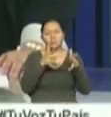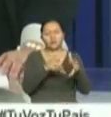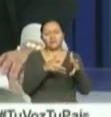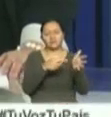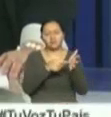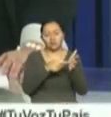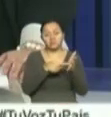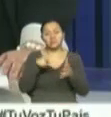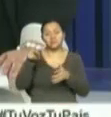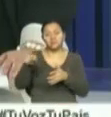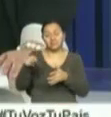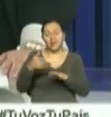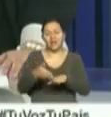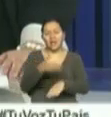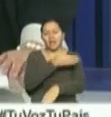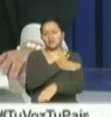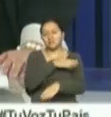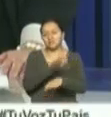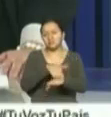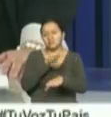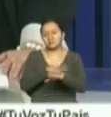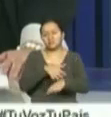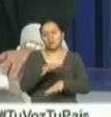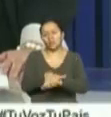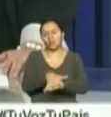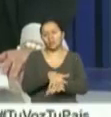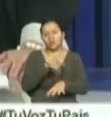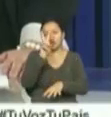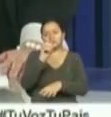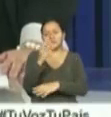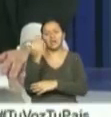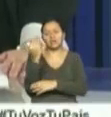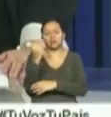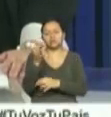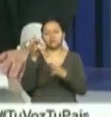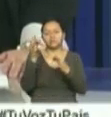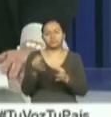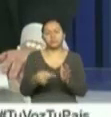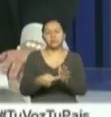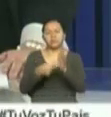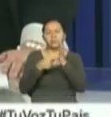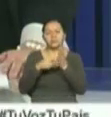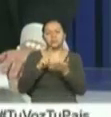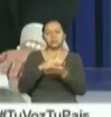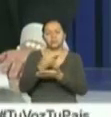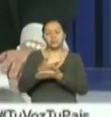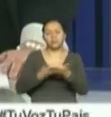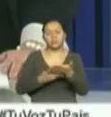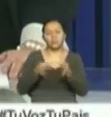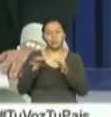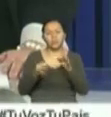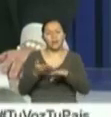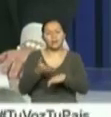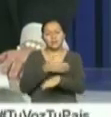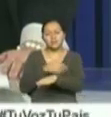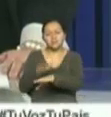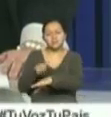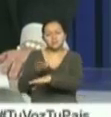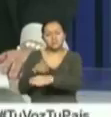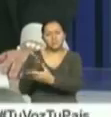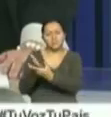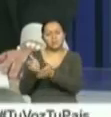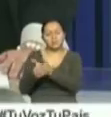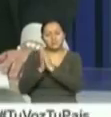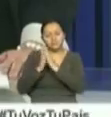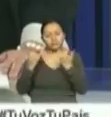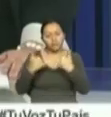incumplimiento que el organismo viene acarreando desde 2014 al no presentar la documentación jurídica respectiva para